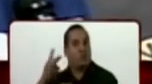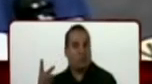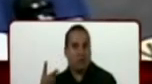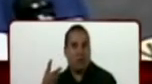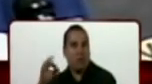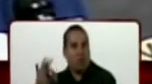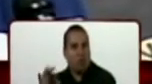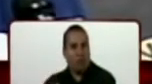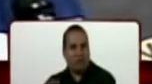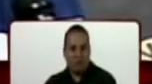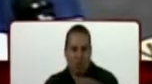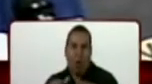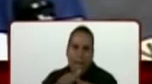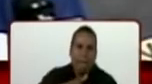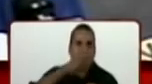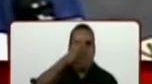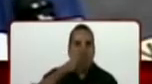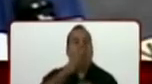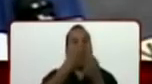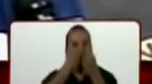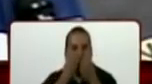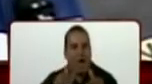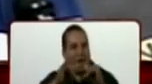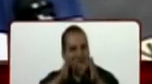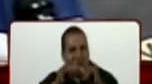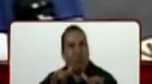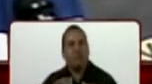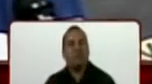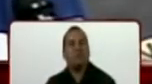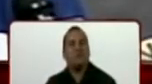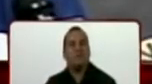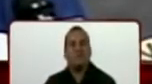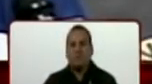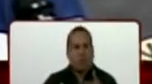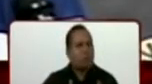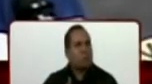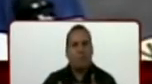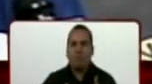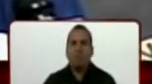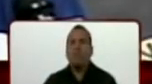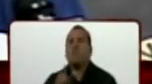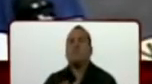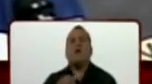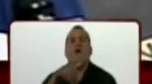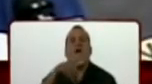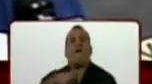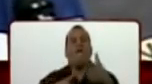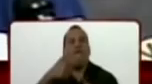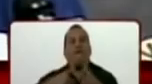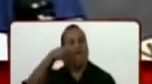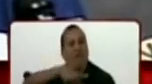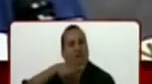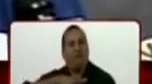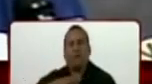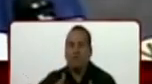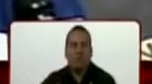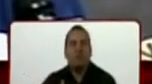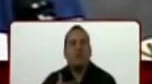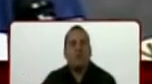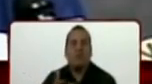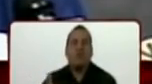seguiremos teniendo muy buenas noticias. Así que, independientemente de por quién usted vaya a sufragar, vaya al centro de votación, que